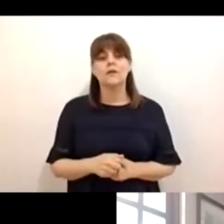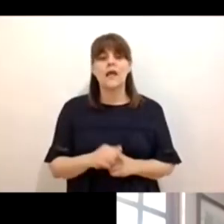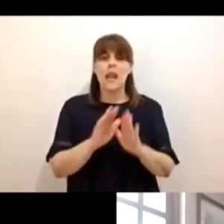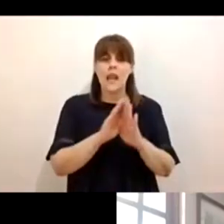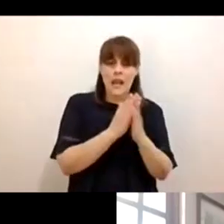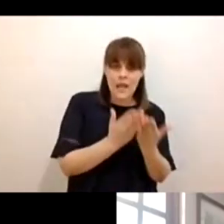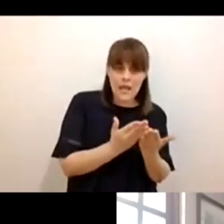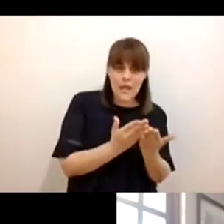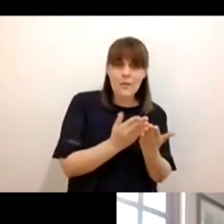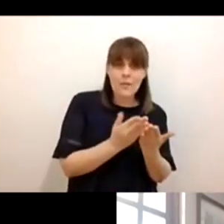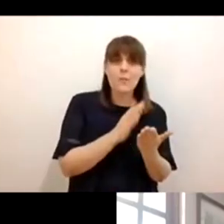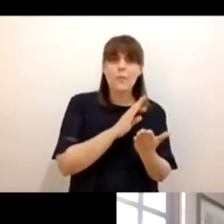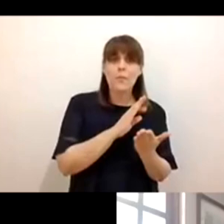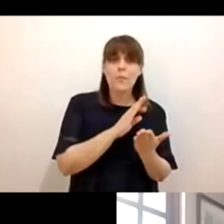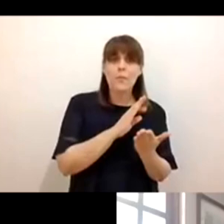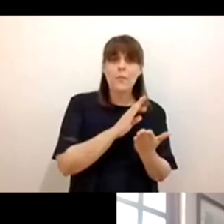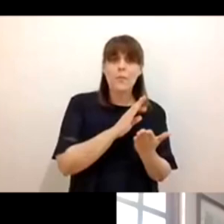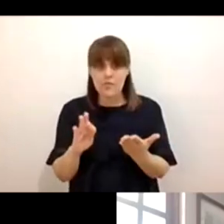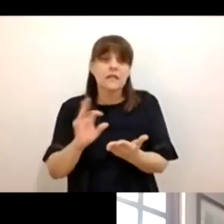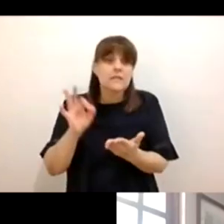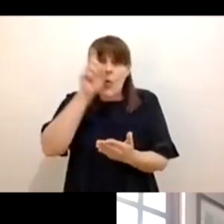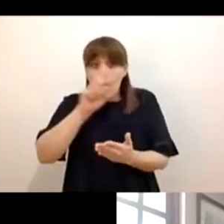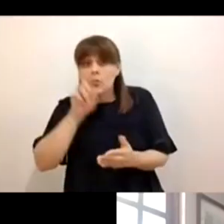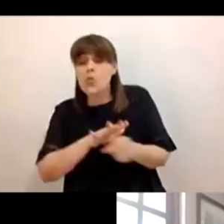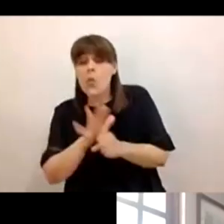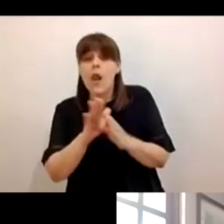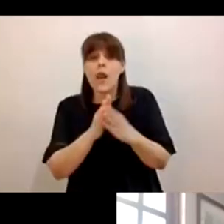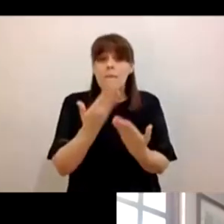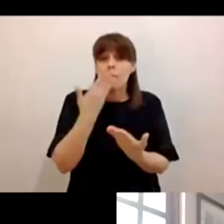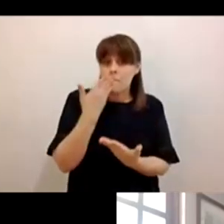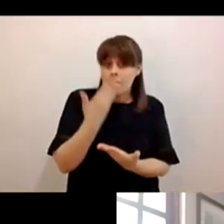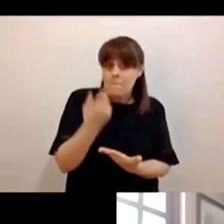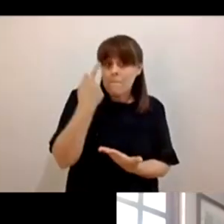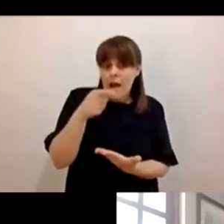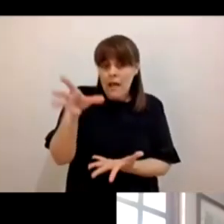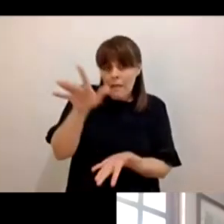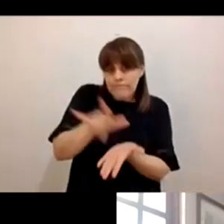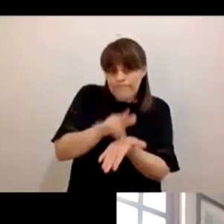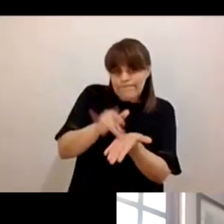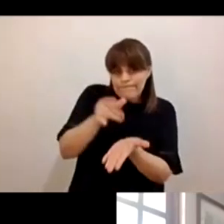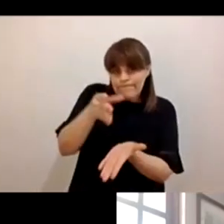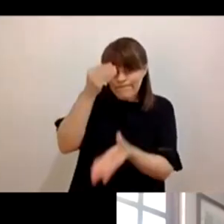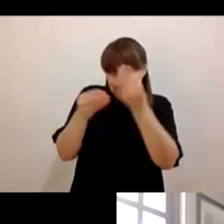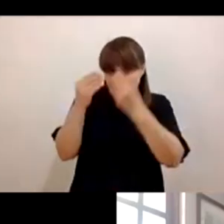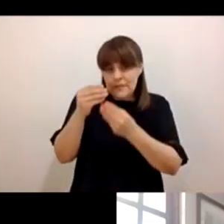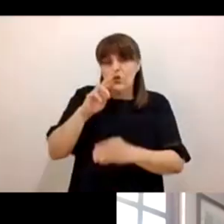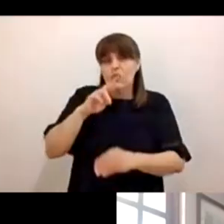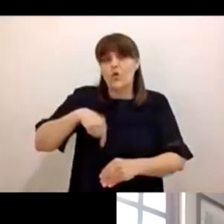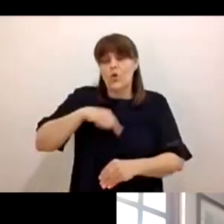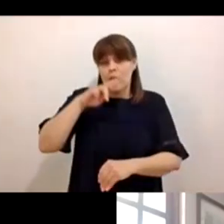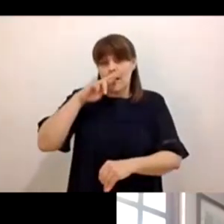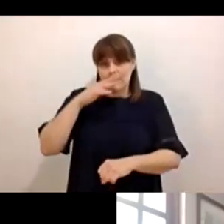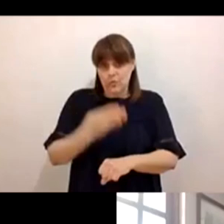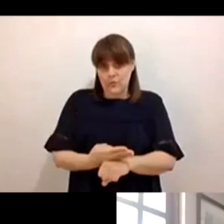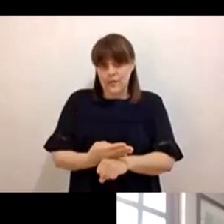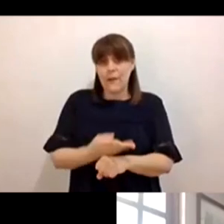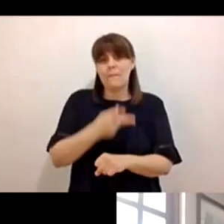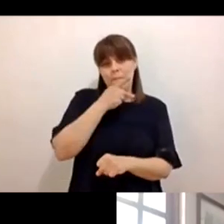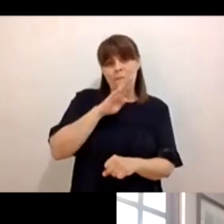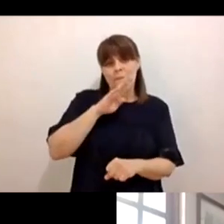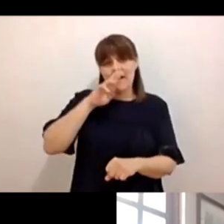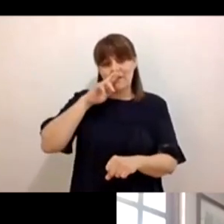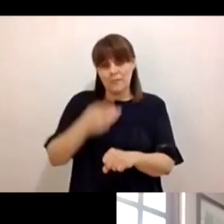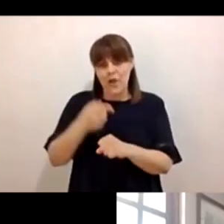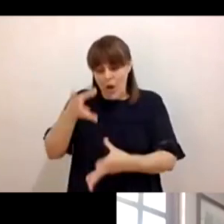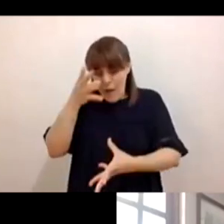preguntas pueden pedir recomendaciones de buenos libros creo que es nuestra responsabilidad como mamás y papás educarnos para ver cómo podemos